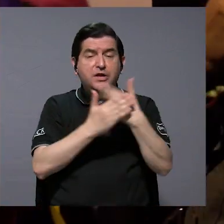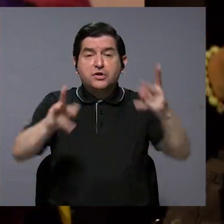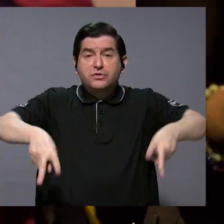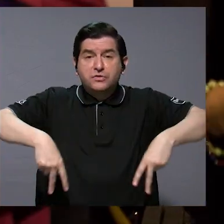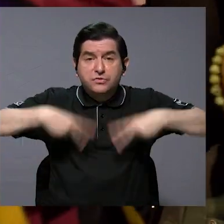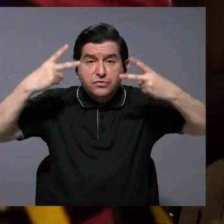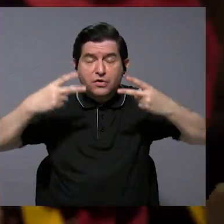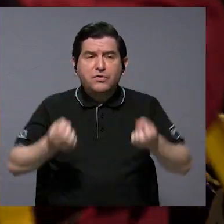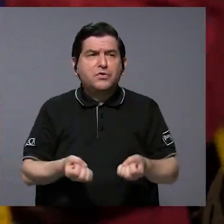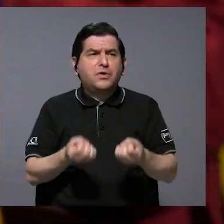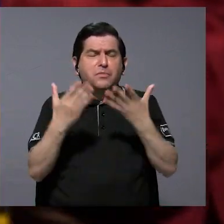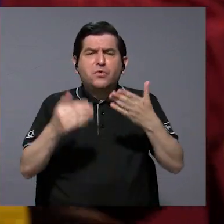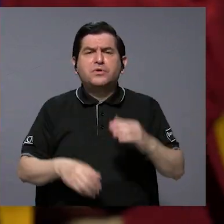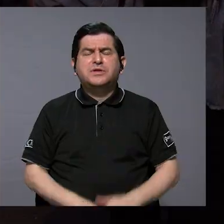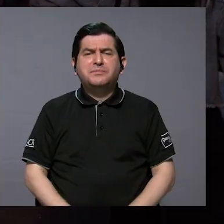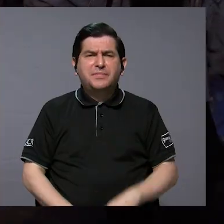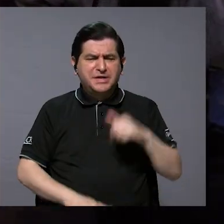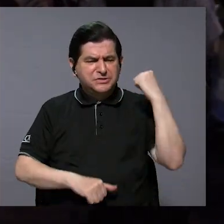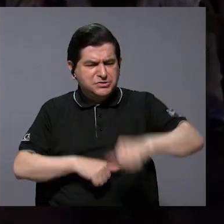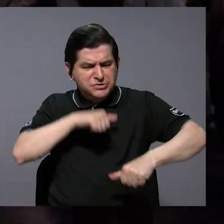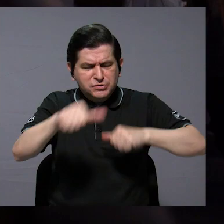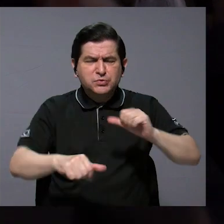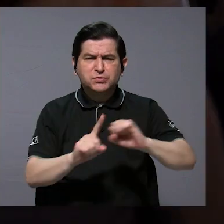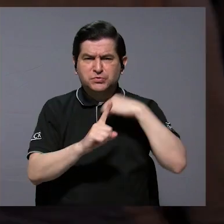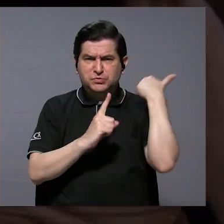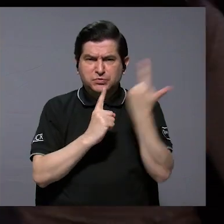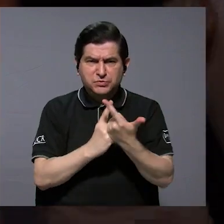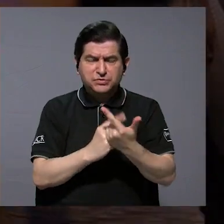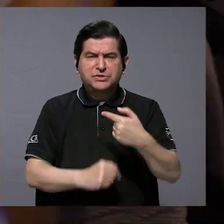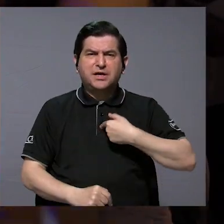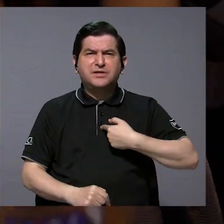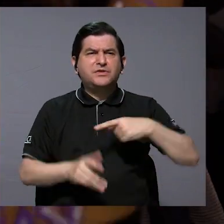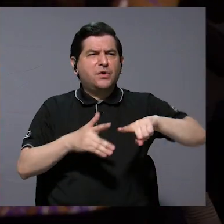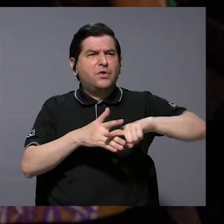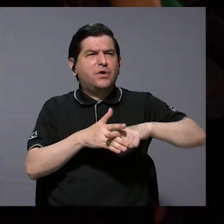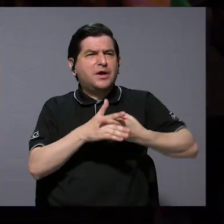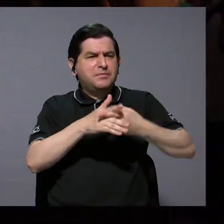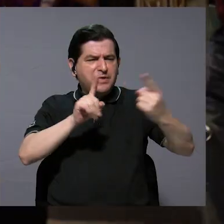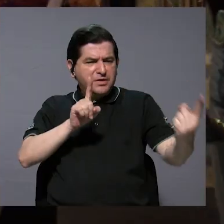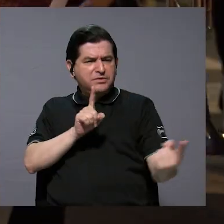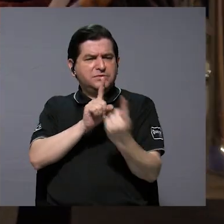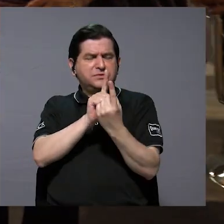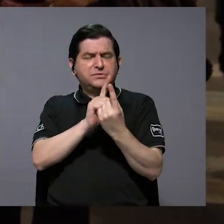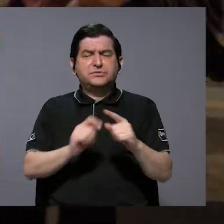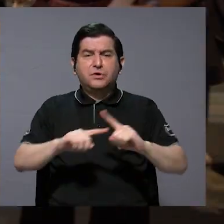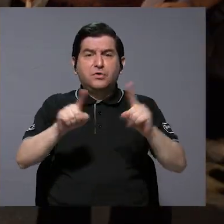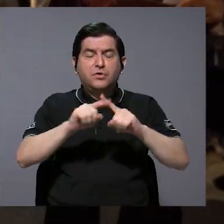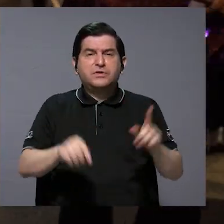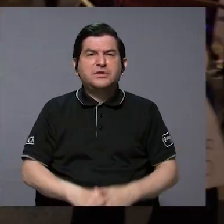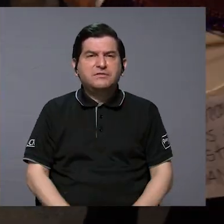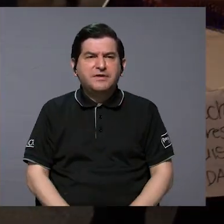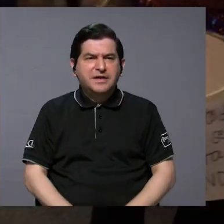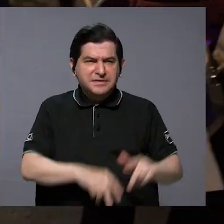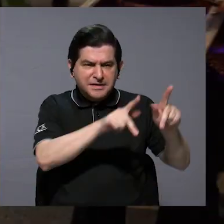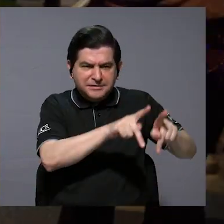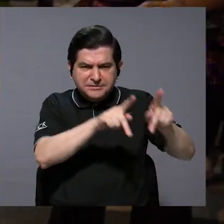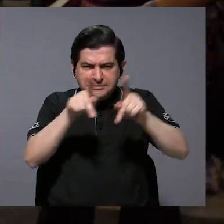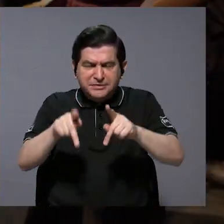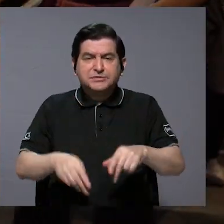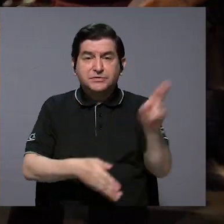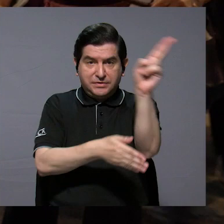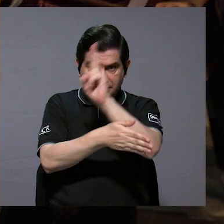defendido durante toda su vida un montón de causas sociales, me empiezo también a topar con